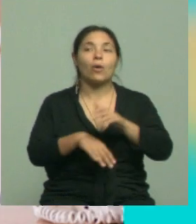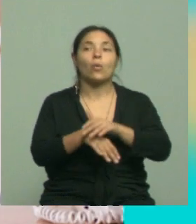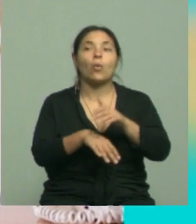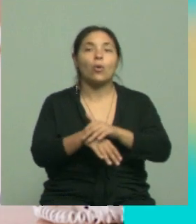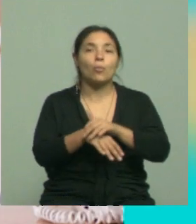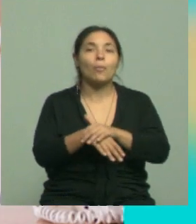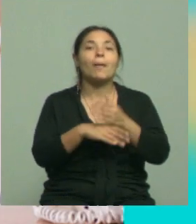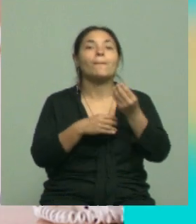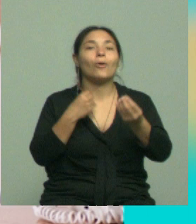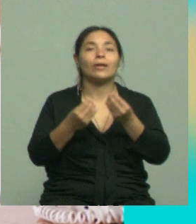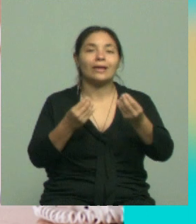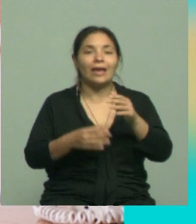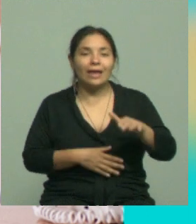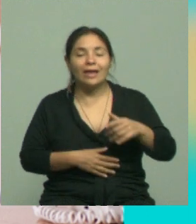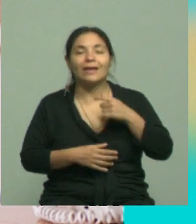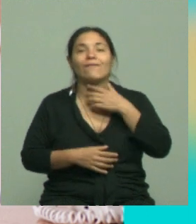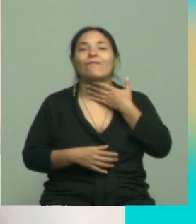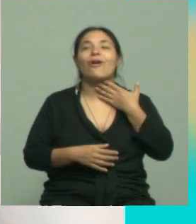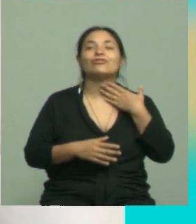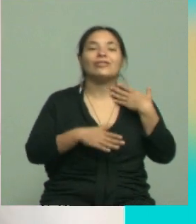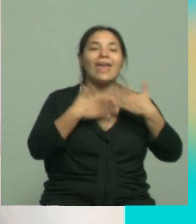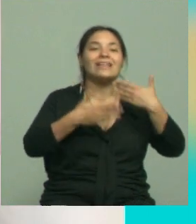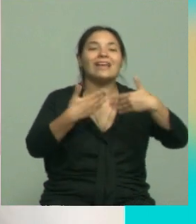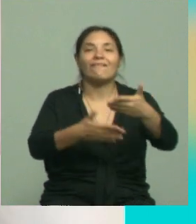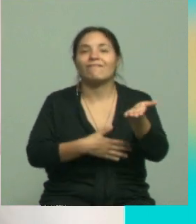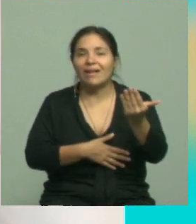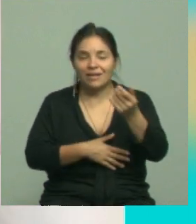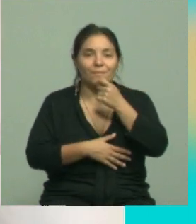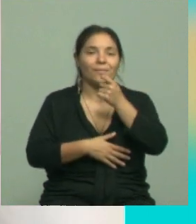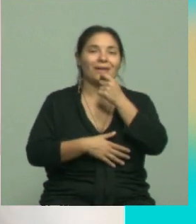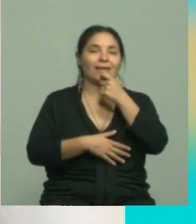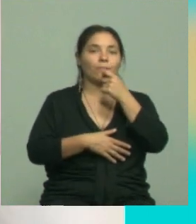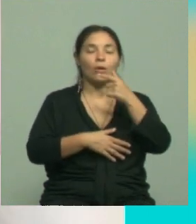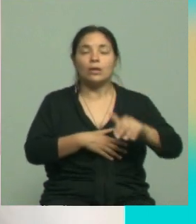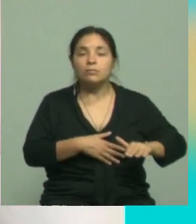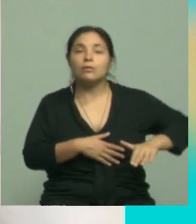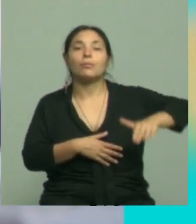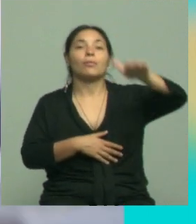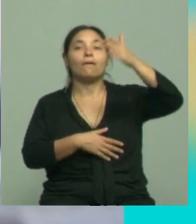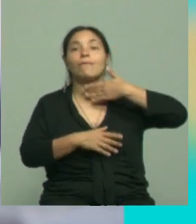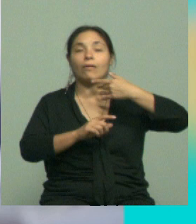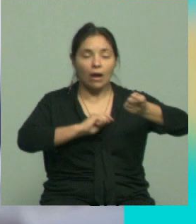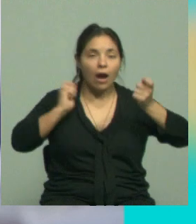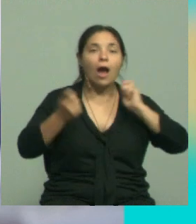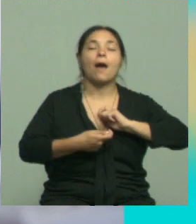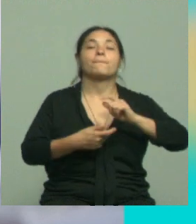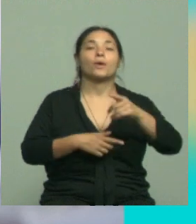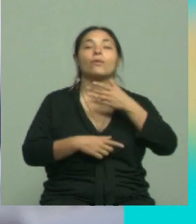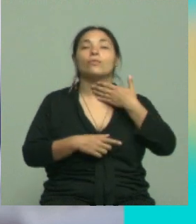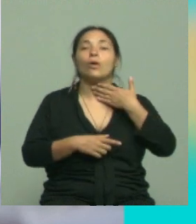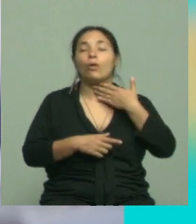del niño. Entonces a veces la dificultad, no, pero un estirón y la voz se cambió, o cuando tenemos la muda